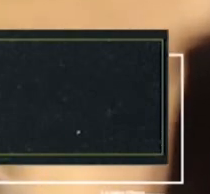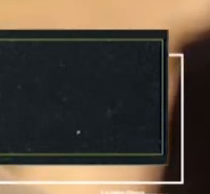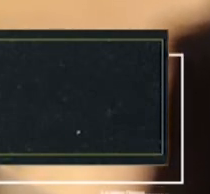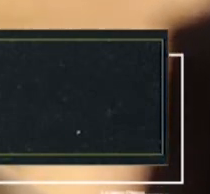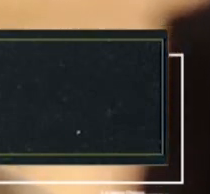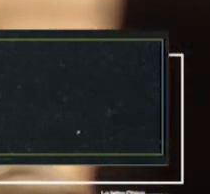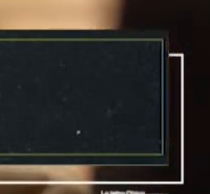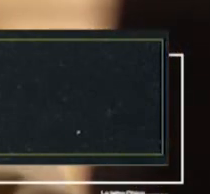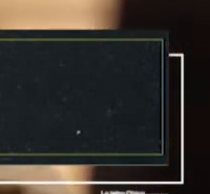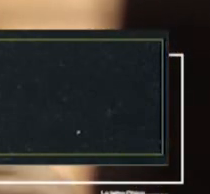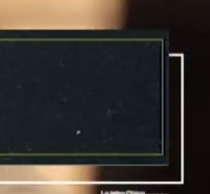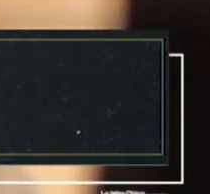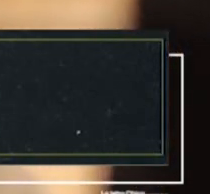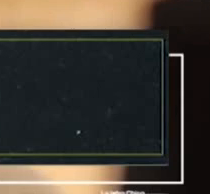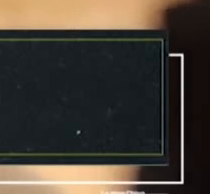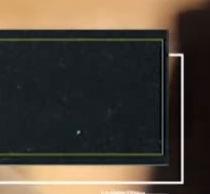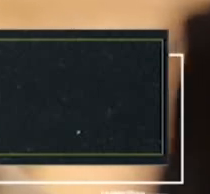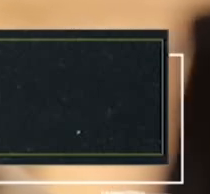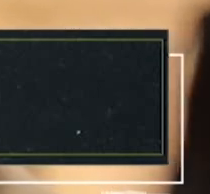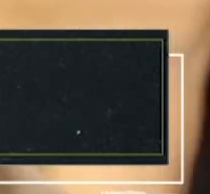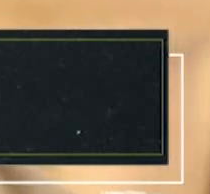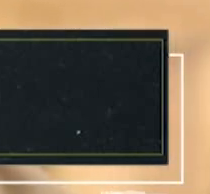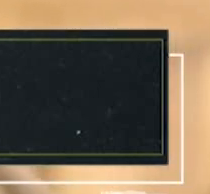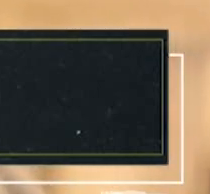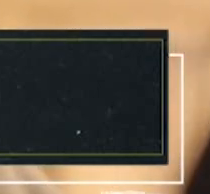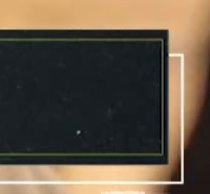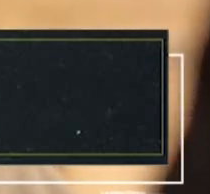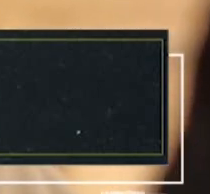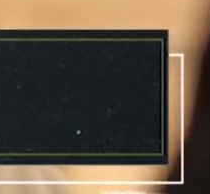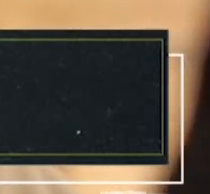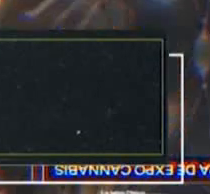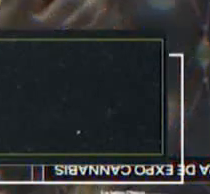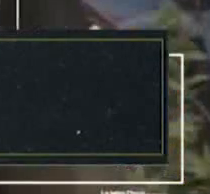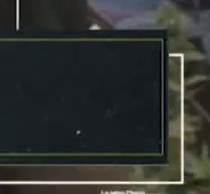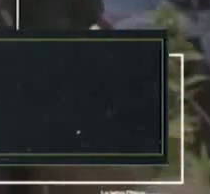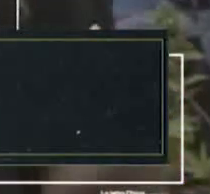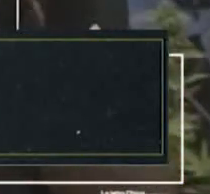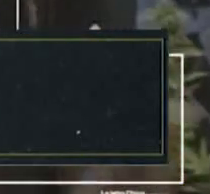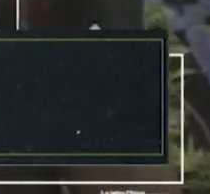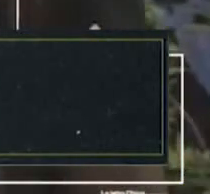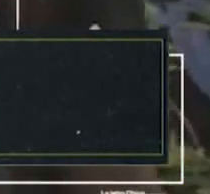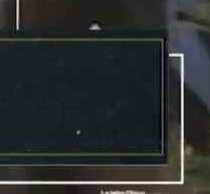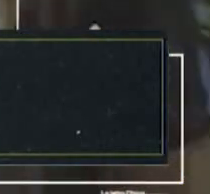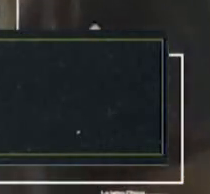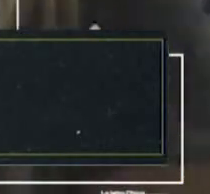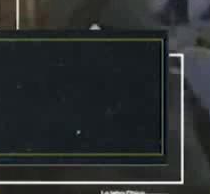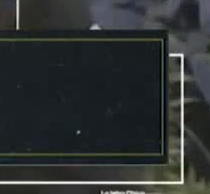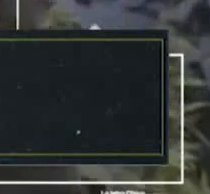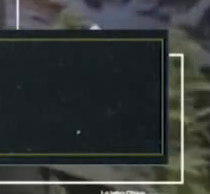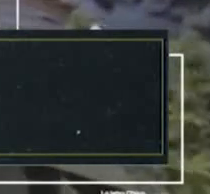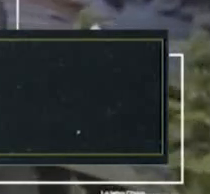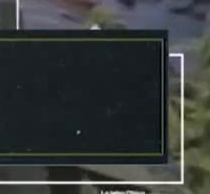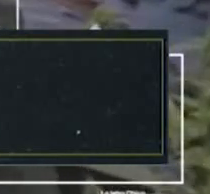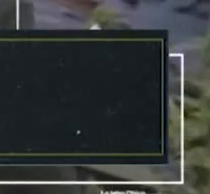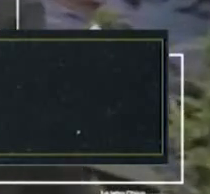multiplicando todos los problemas en el campo de la violencia y de la convivencia de la sociedad. La guerra de las drogas es un fracaso y en América